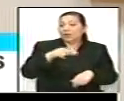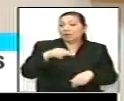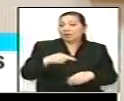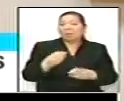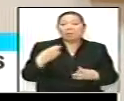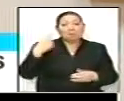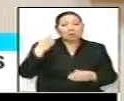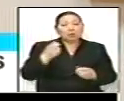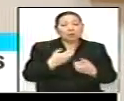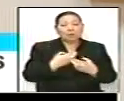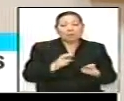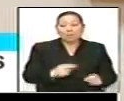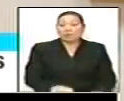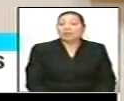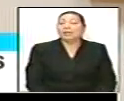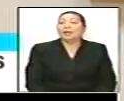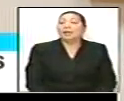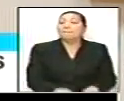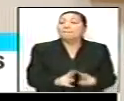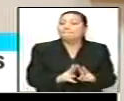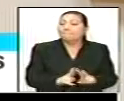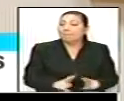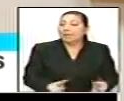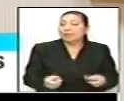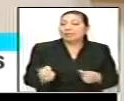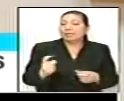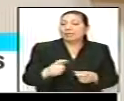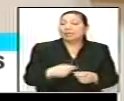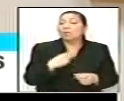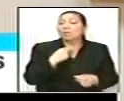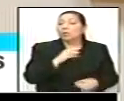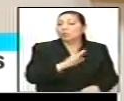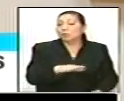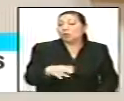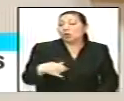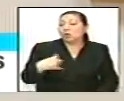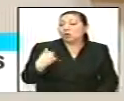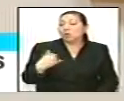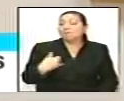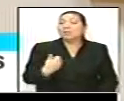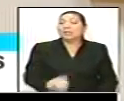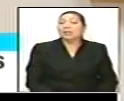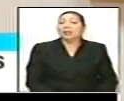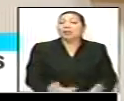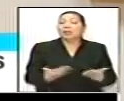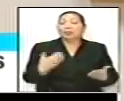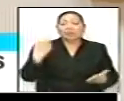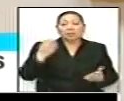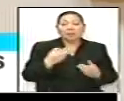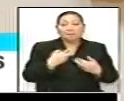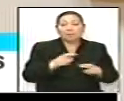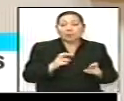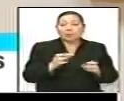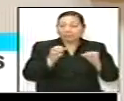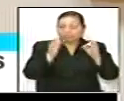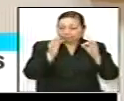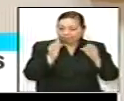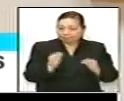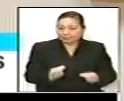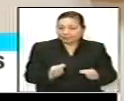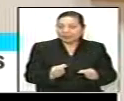brinden políticas públicas que valoren e incorporen la voz de los niños, niñas y adolescentes, y donde las políticas públicas